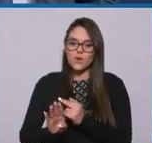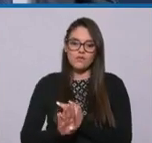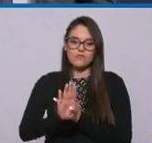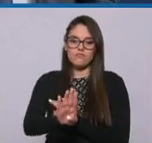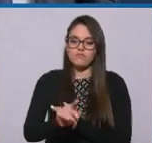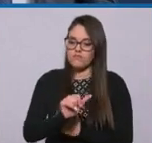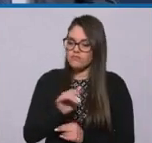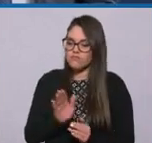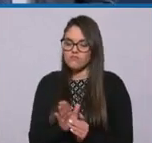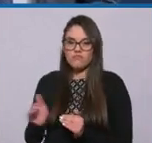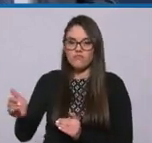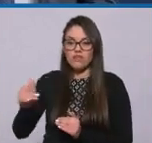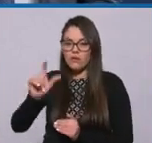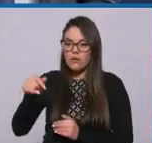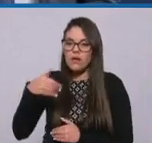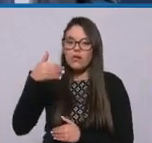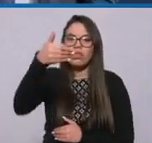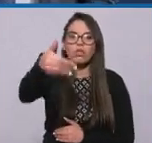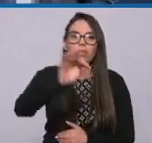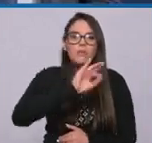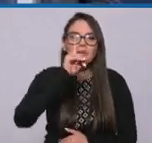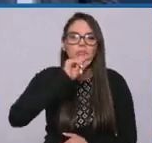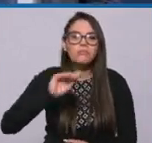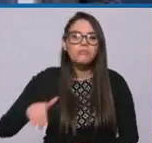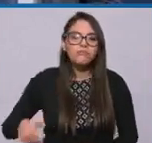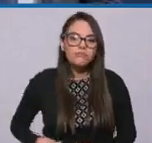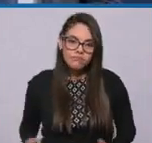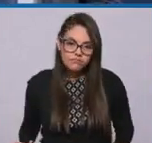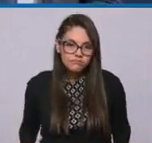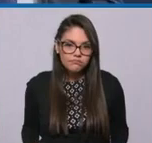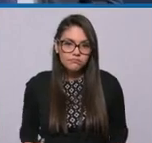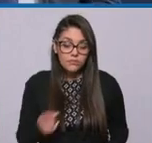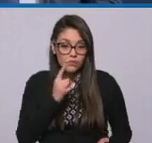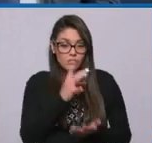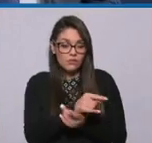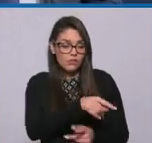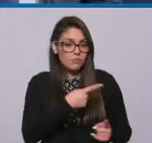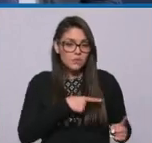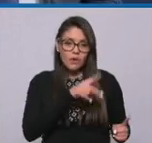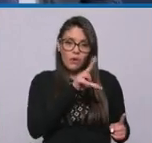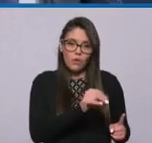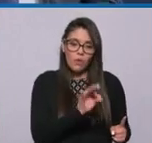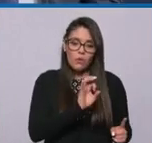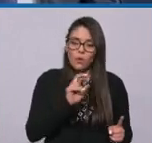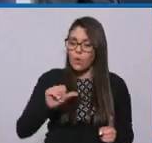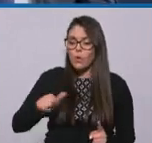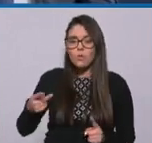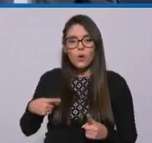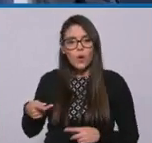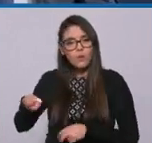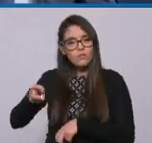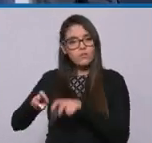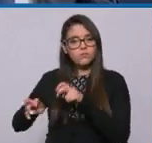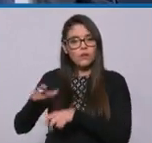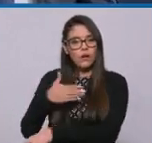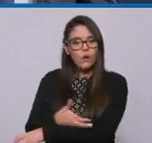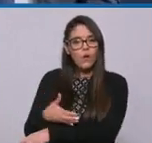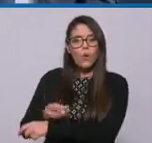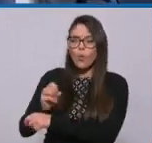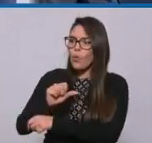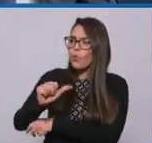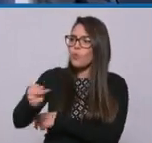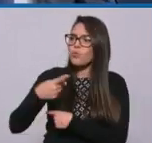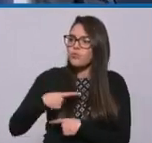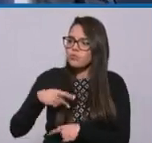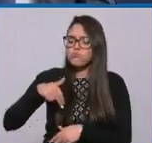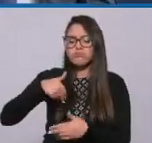ocasionar daños, lesiones o hasta la muerte, no solamente de él, a lo mejor de sus acompañantes o de ciudadanos que son